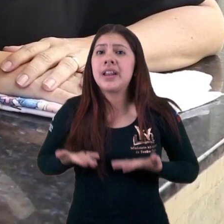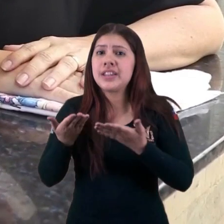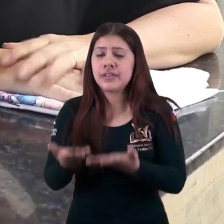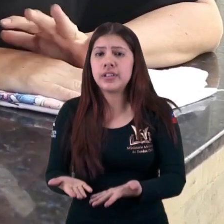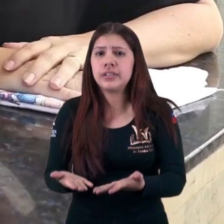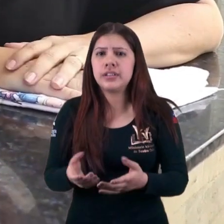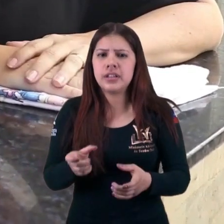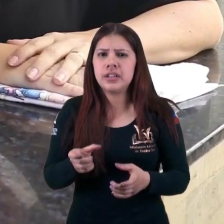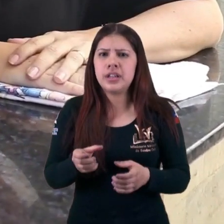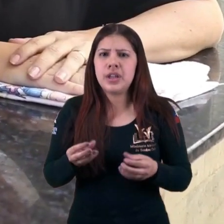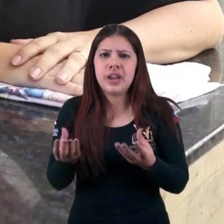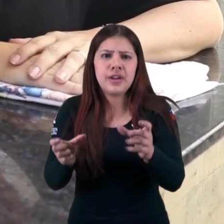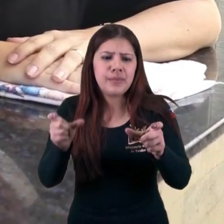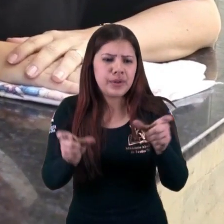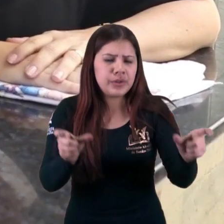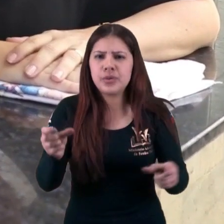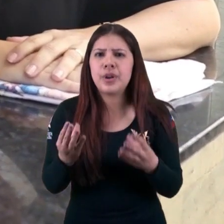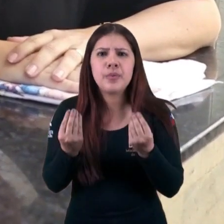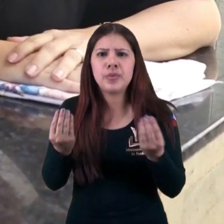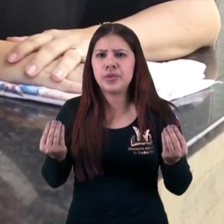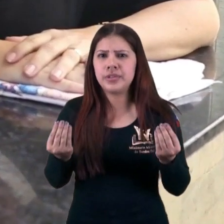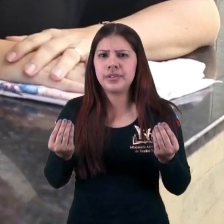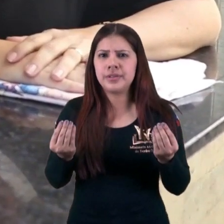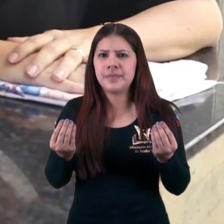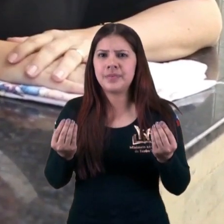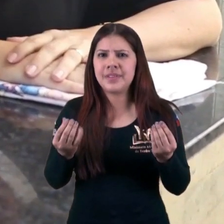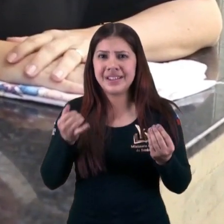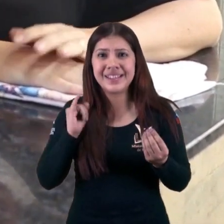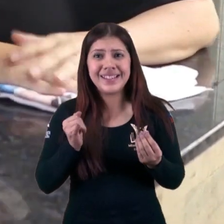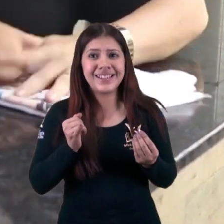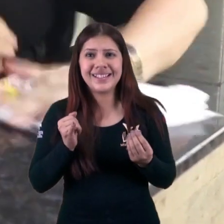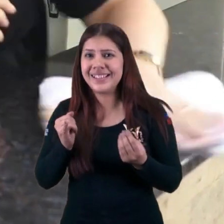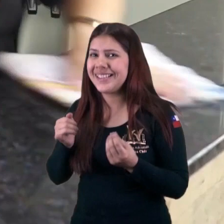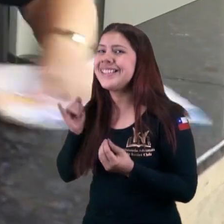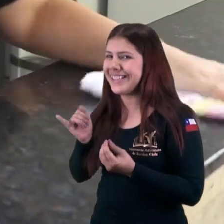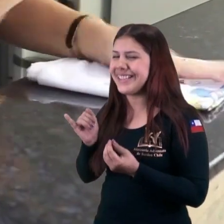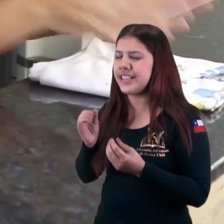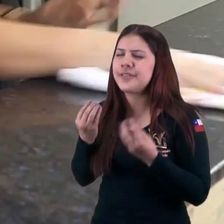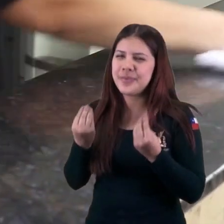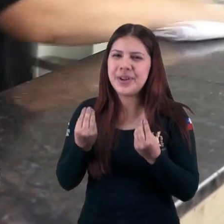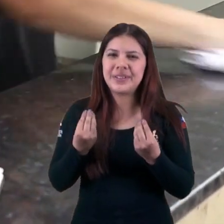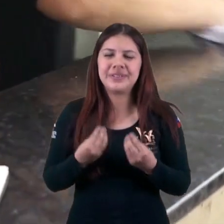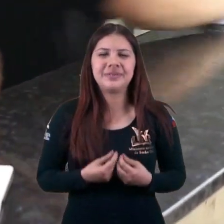Habrá mucha gente allá. ¿Qué te parece? Está bien. ¿Bien, cierto? Sí, me gusta. Muy bien.